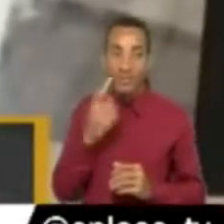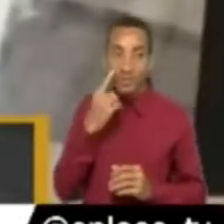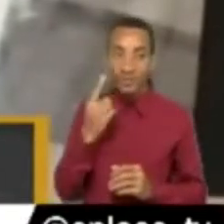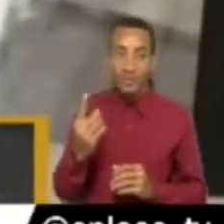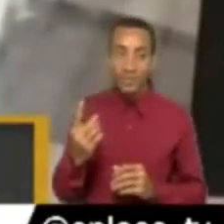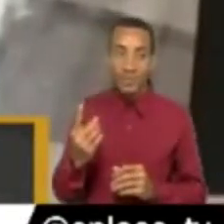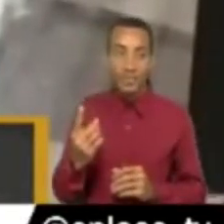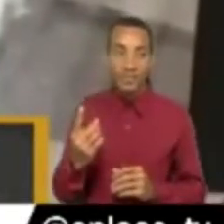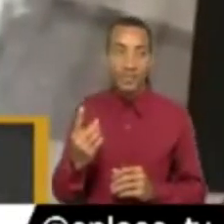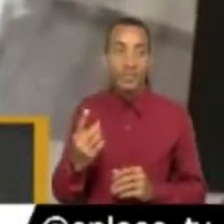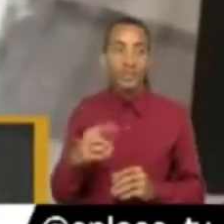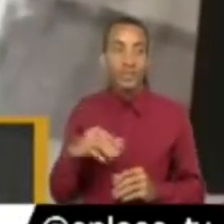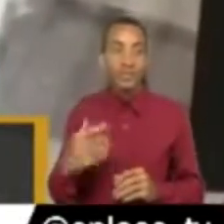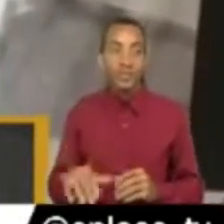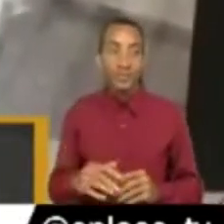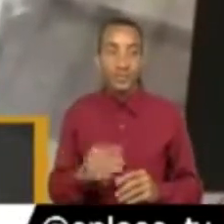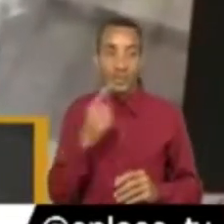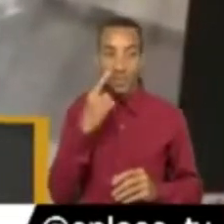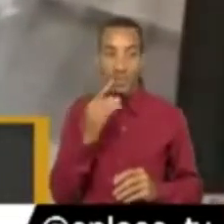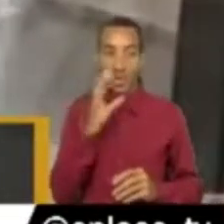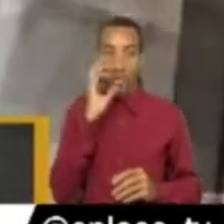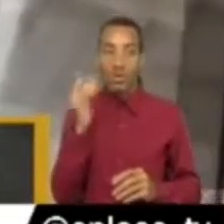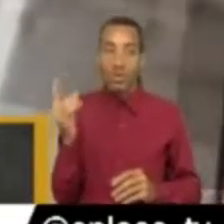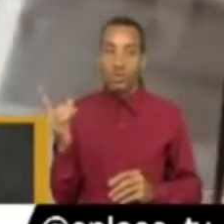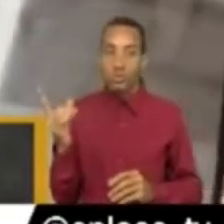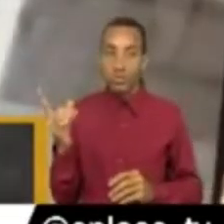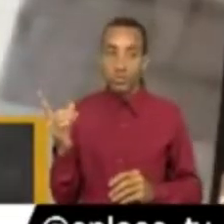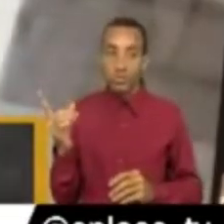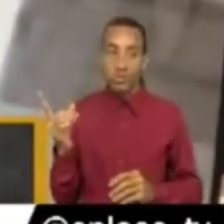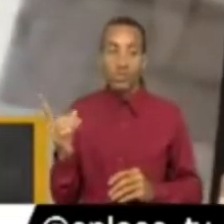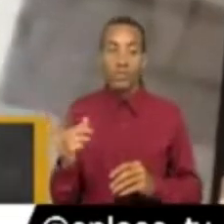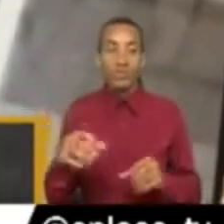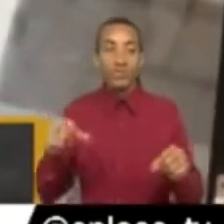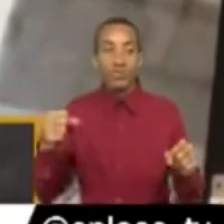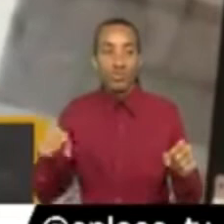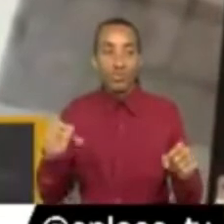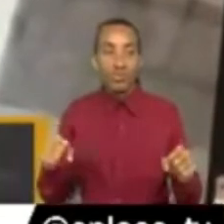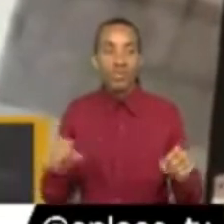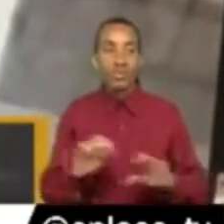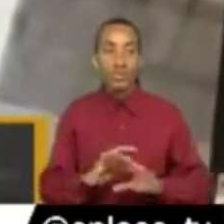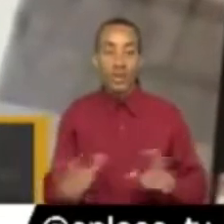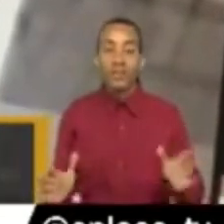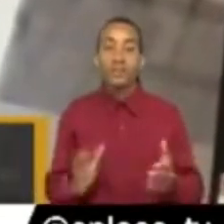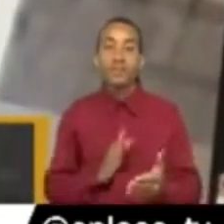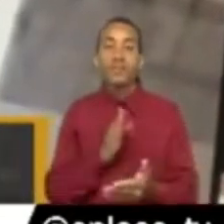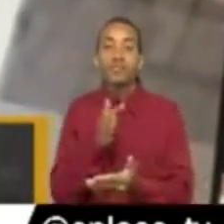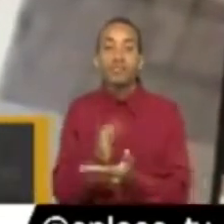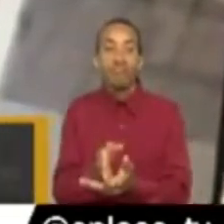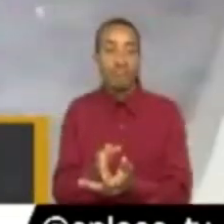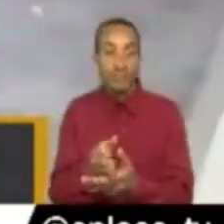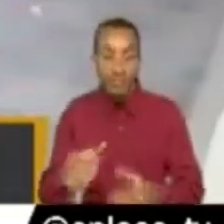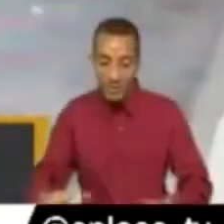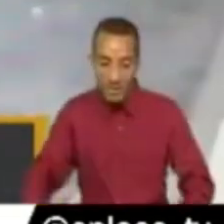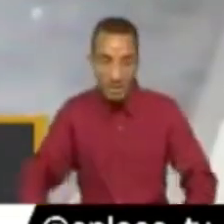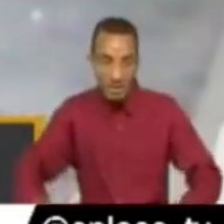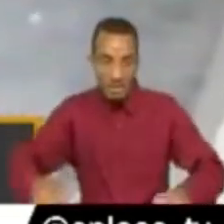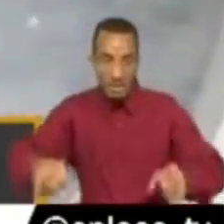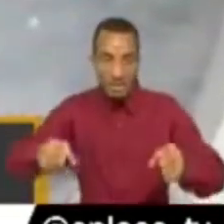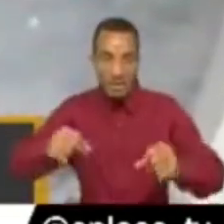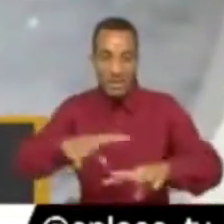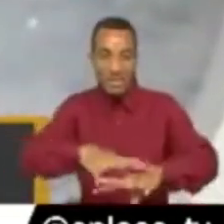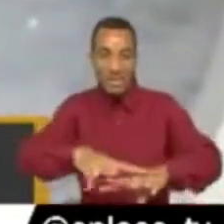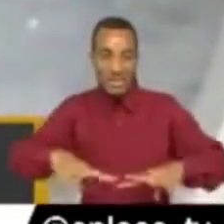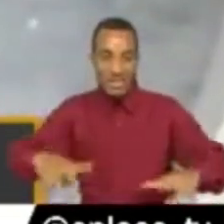quedó grabado el momento en el que estos sujetos que se movilizaban en una motocicleta llegan a una de las alcantarillas del barrio Galán, tal y como lo denuncia en